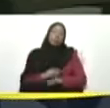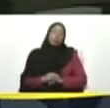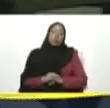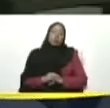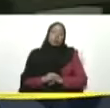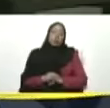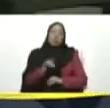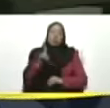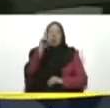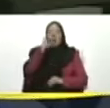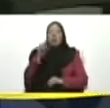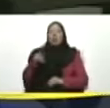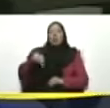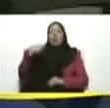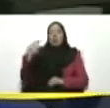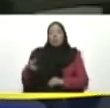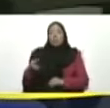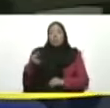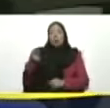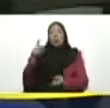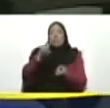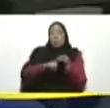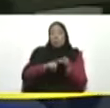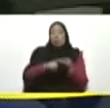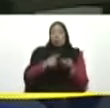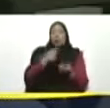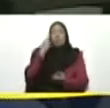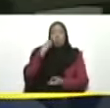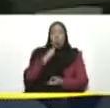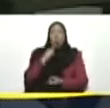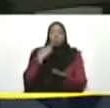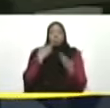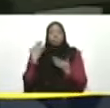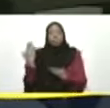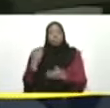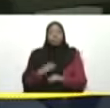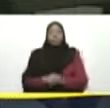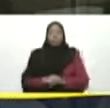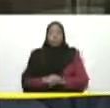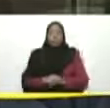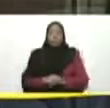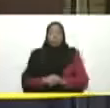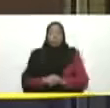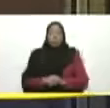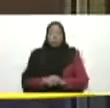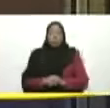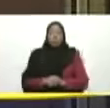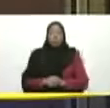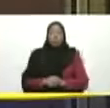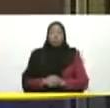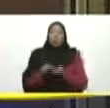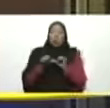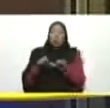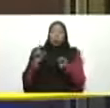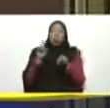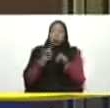Quizás dicen algunos historiadores, si Bolívar hubiera seguido casado,